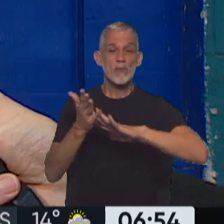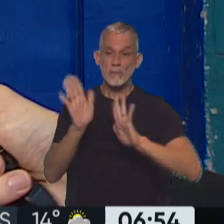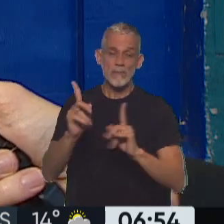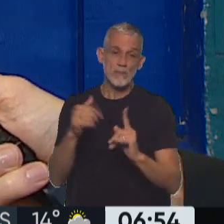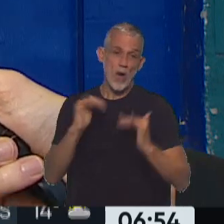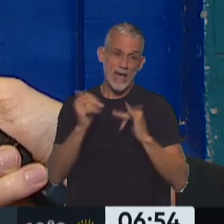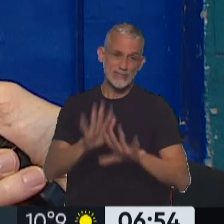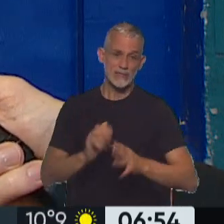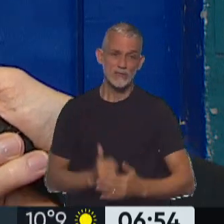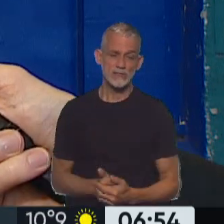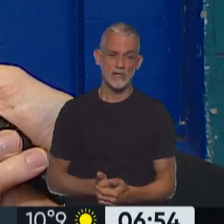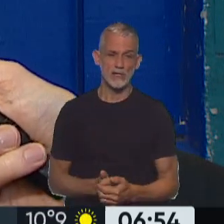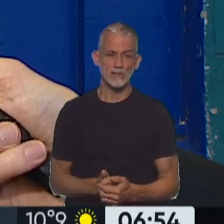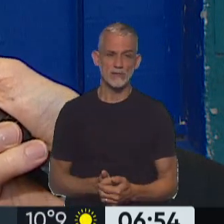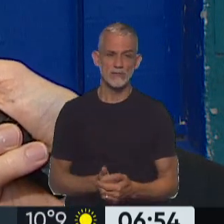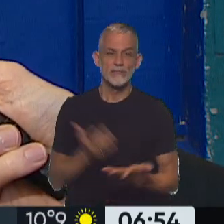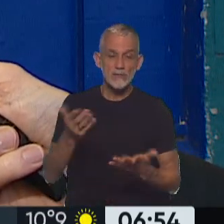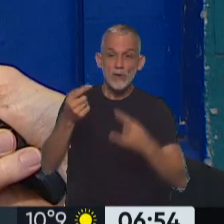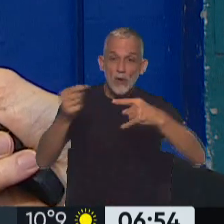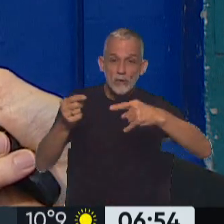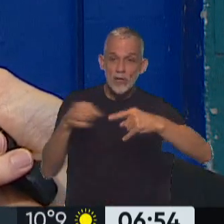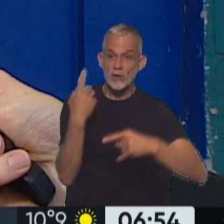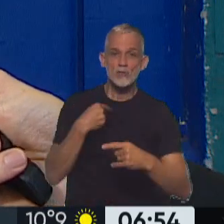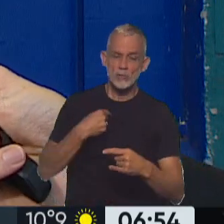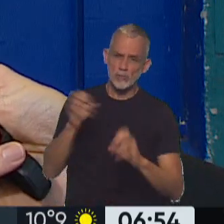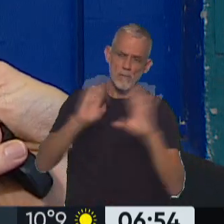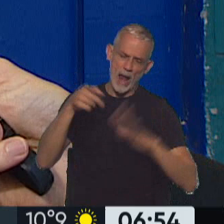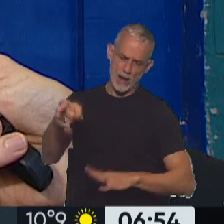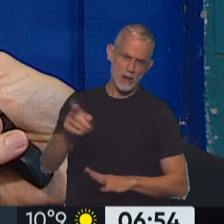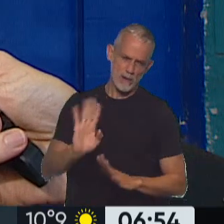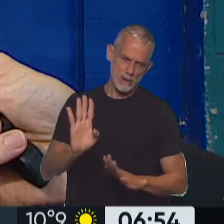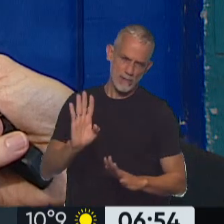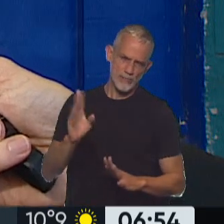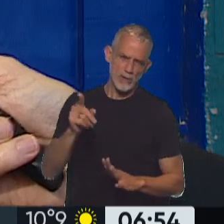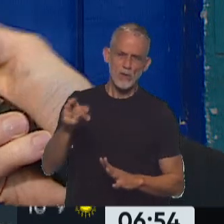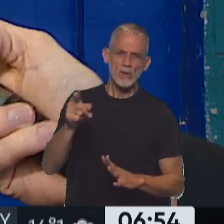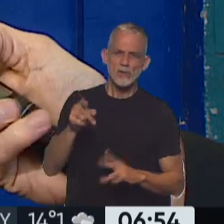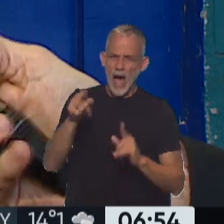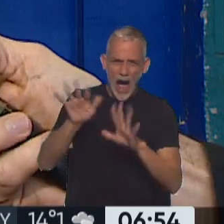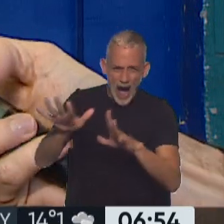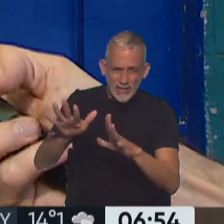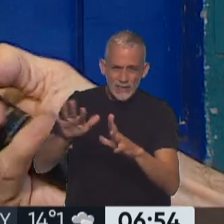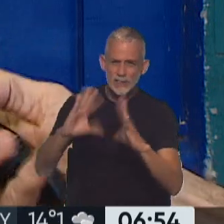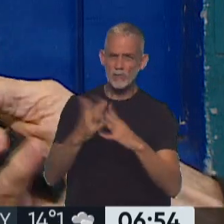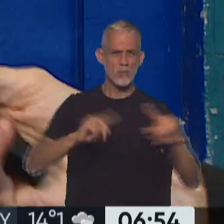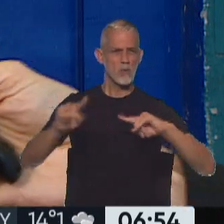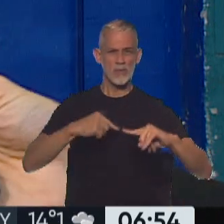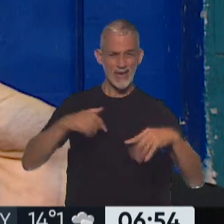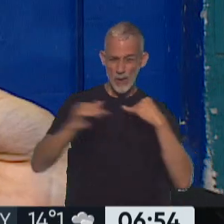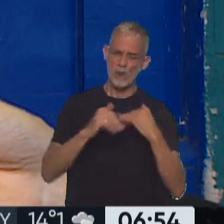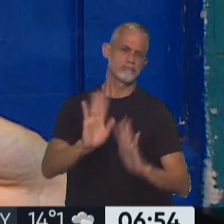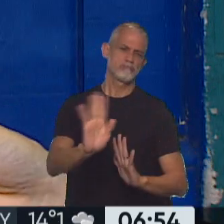actuamos. Es un hecho que nosotros condenamos, es un hecho que no es representativo ni de toda la dirigencia, menos